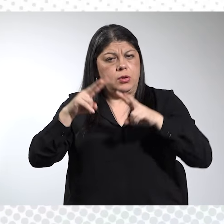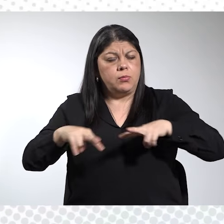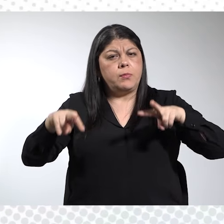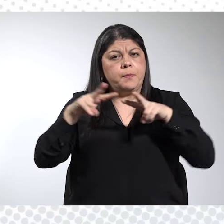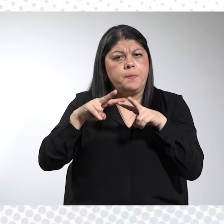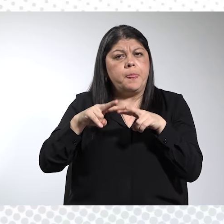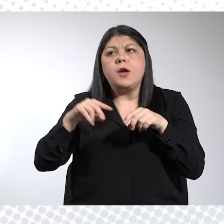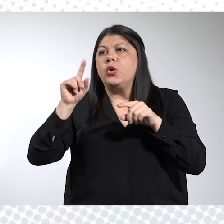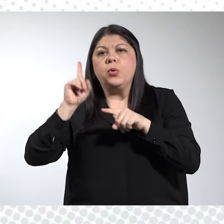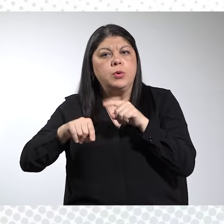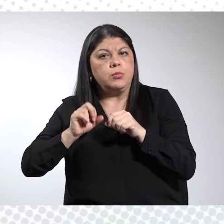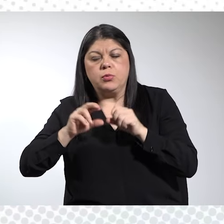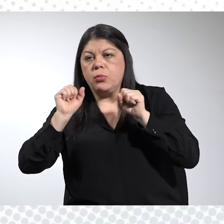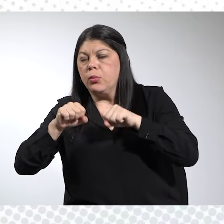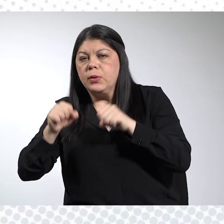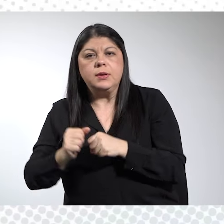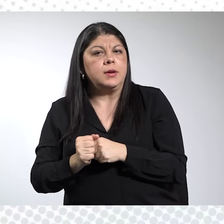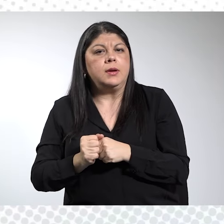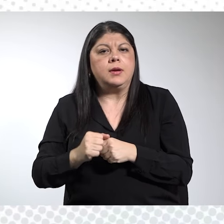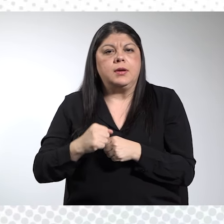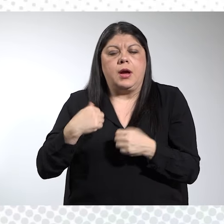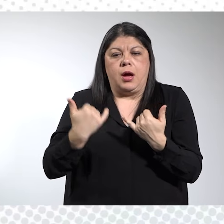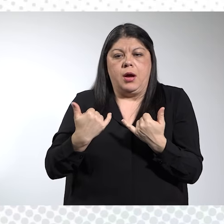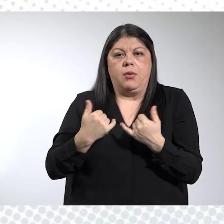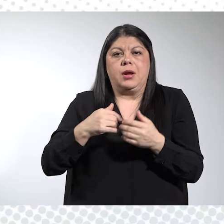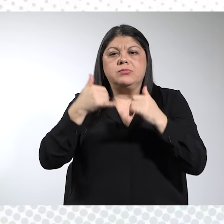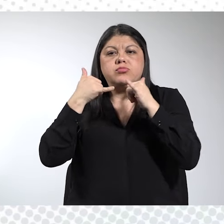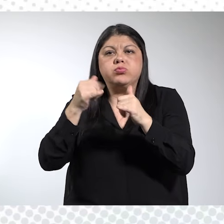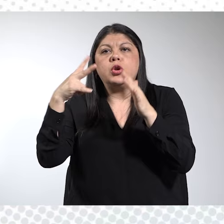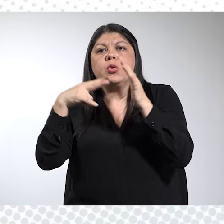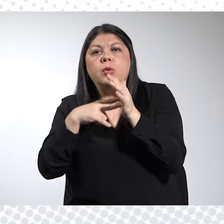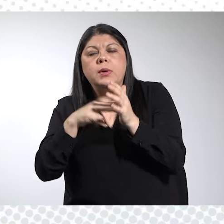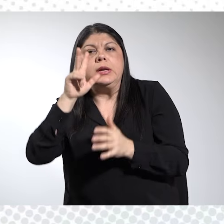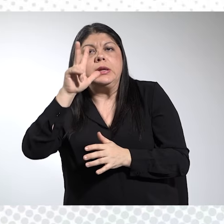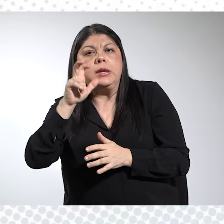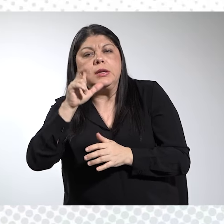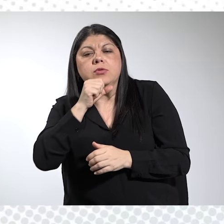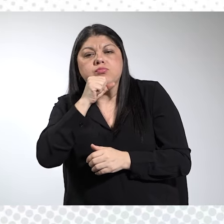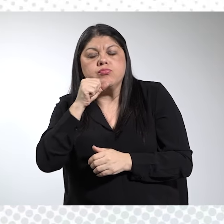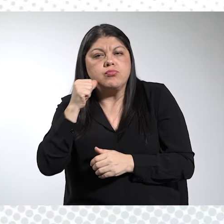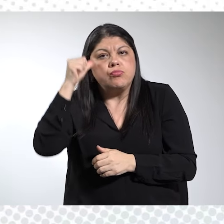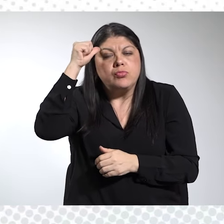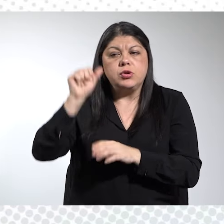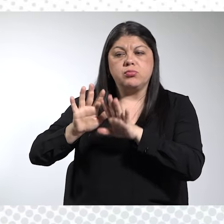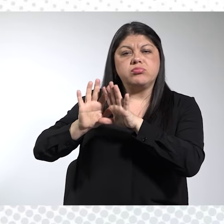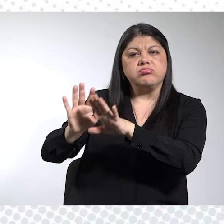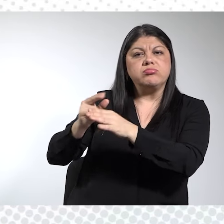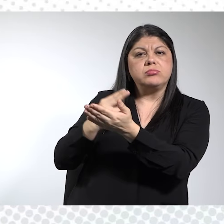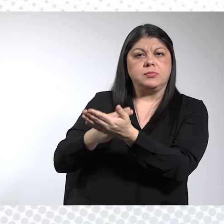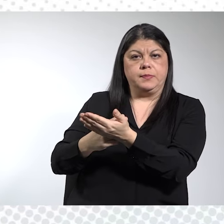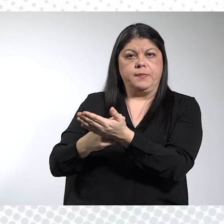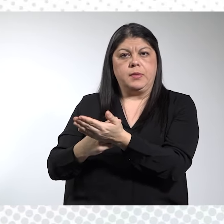Rica de valores. No es posible que hoy tengamos denuncias de 2.300 adultos mayores abandonados